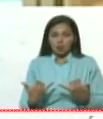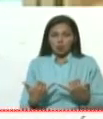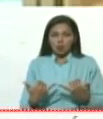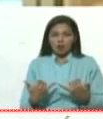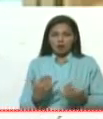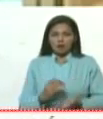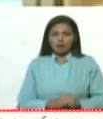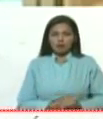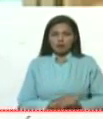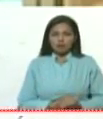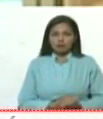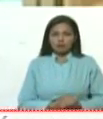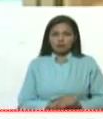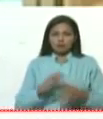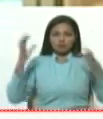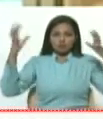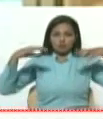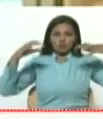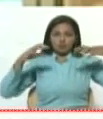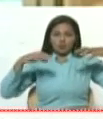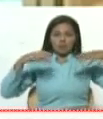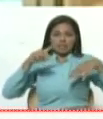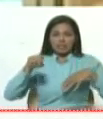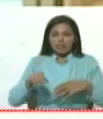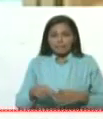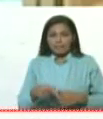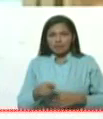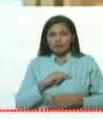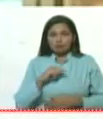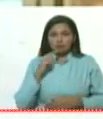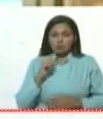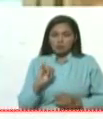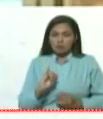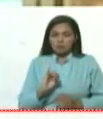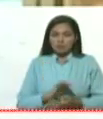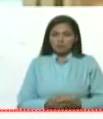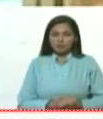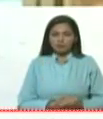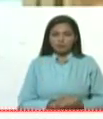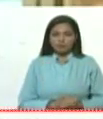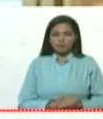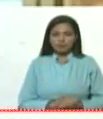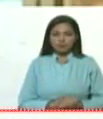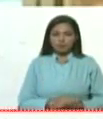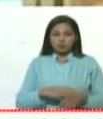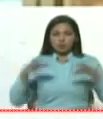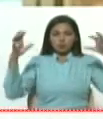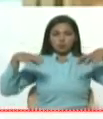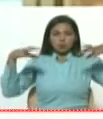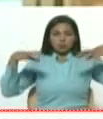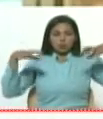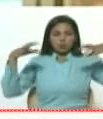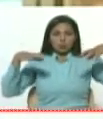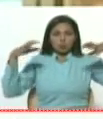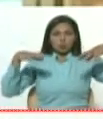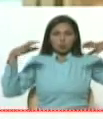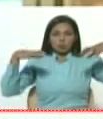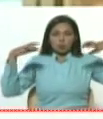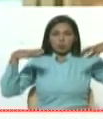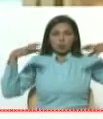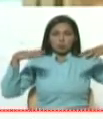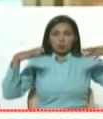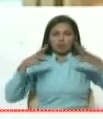de lluvia, de invierno, llamamos aquí. Lluvia, está lloviendo. Tengo el